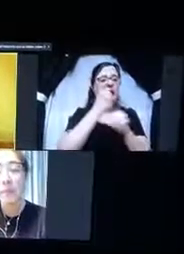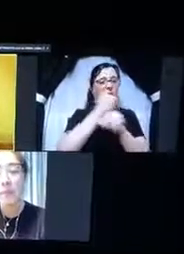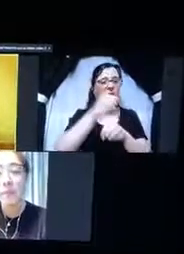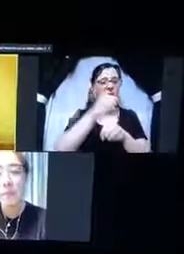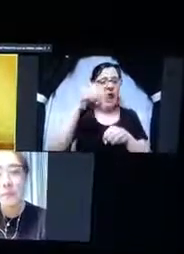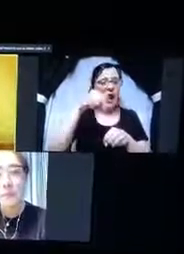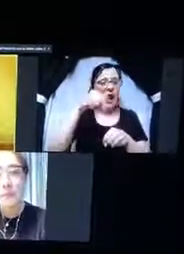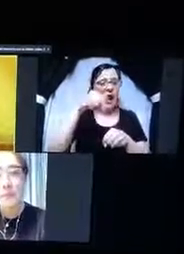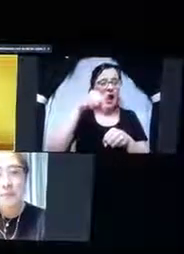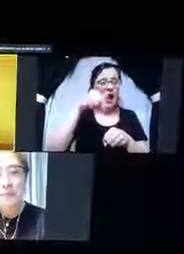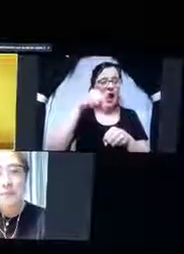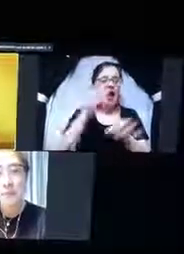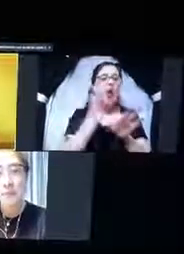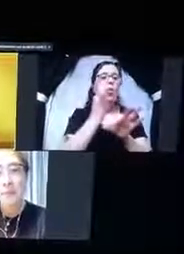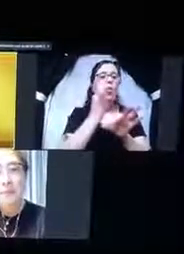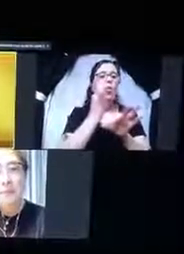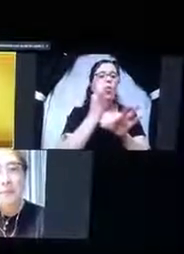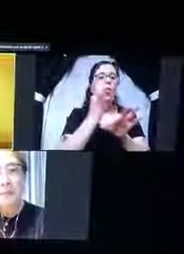durante